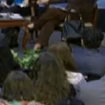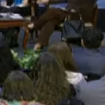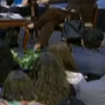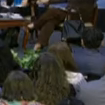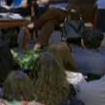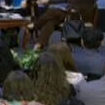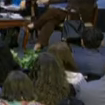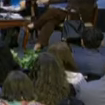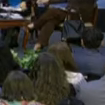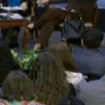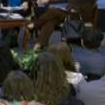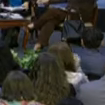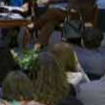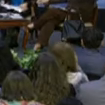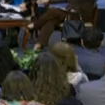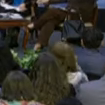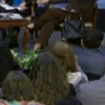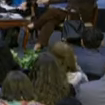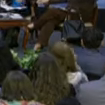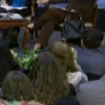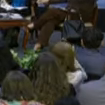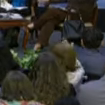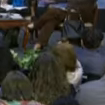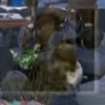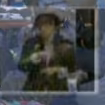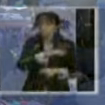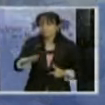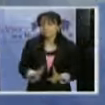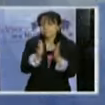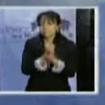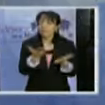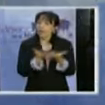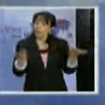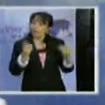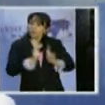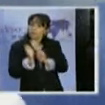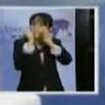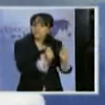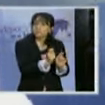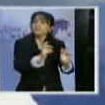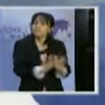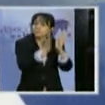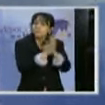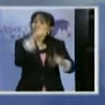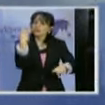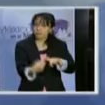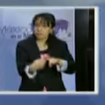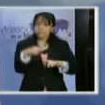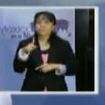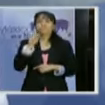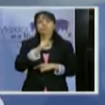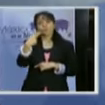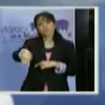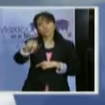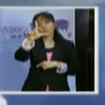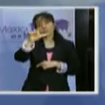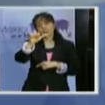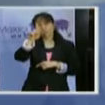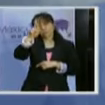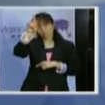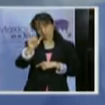preguntas pertinentes. Ahora tenemos la participación de Laura